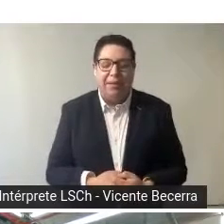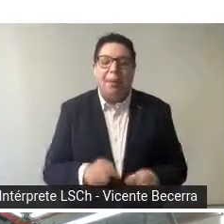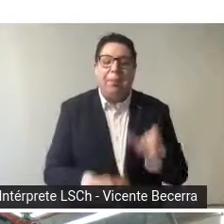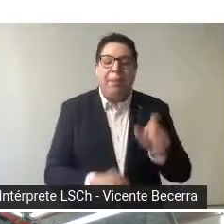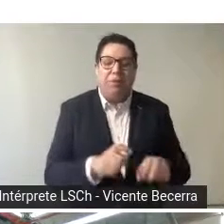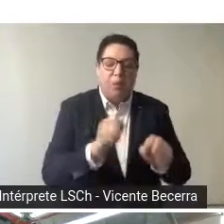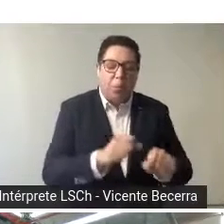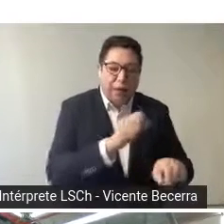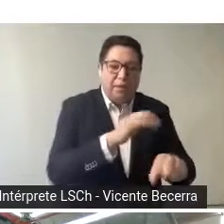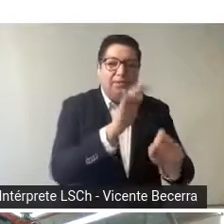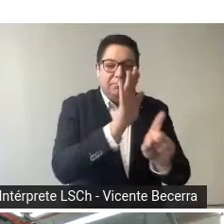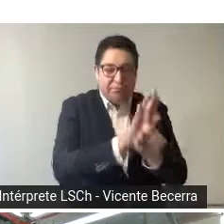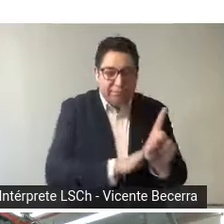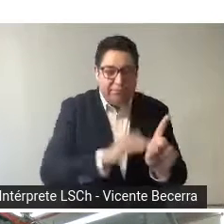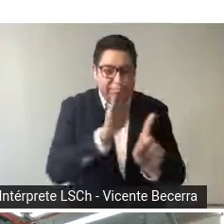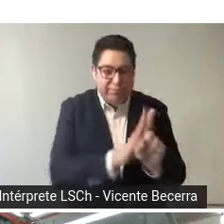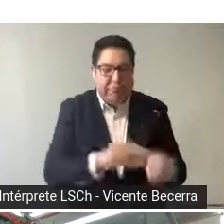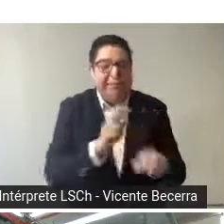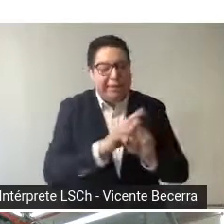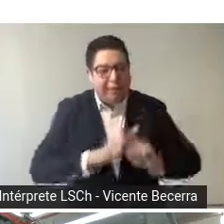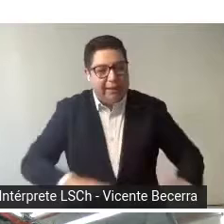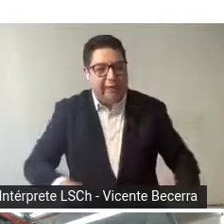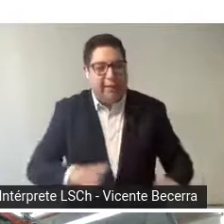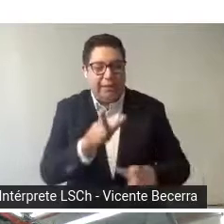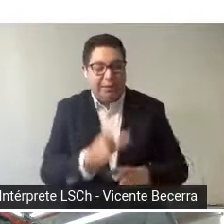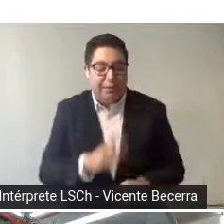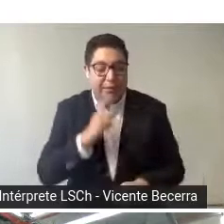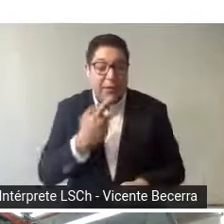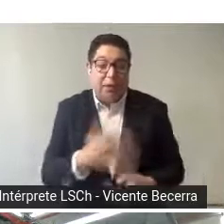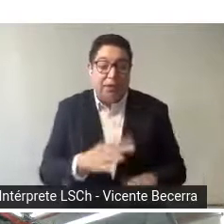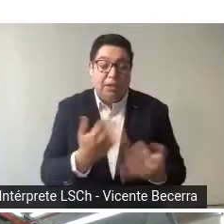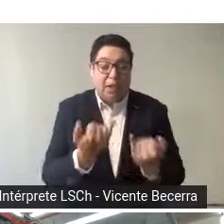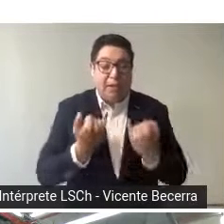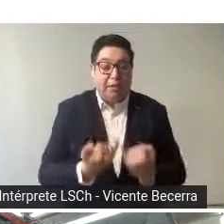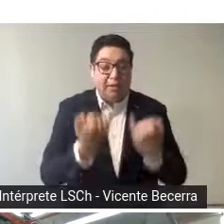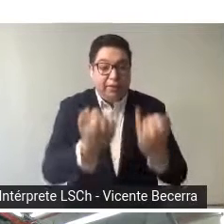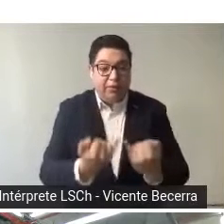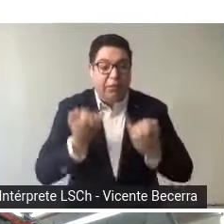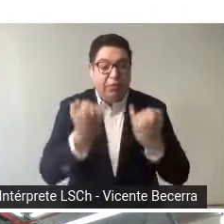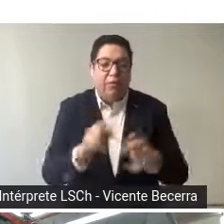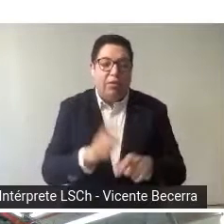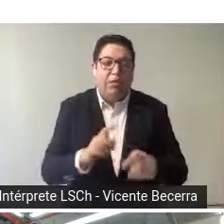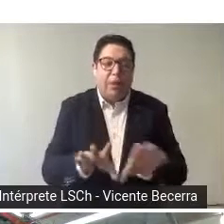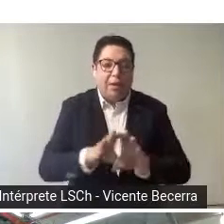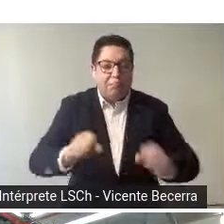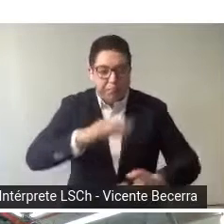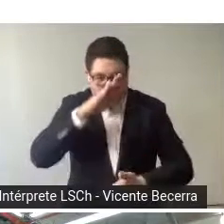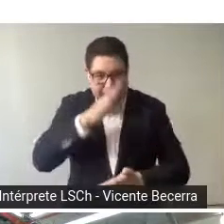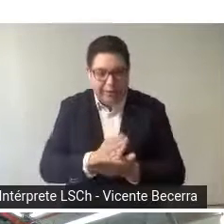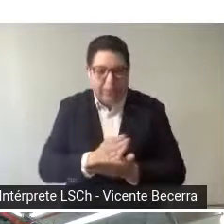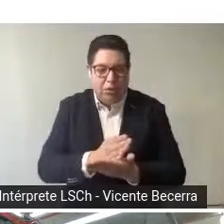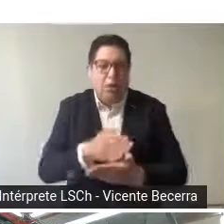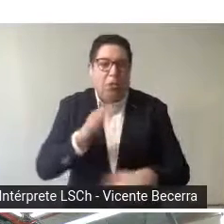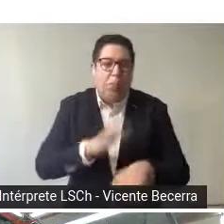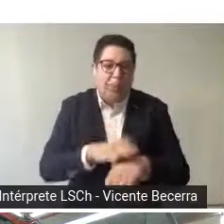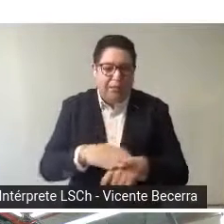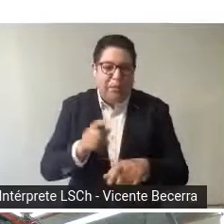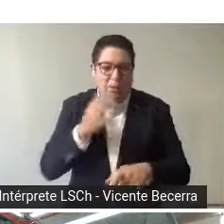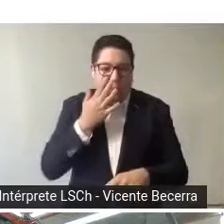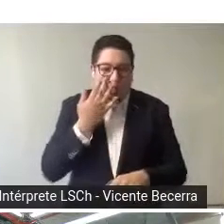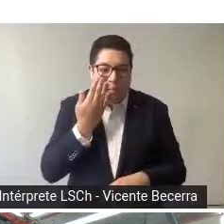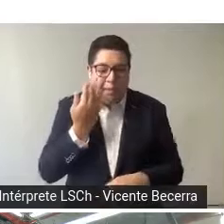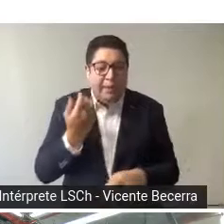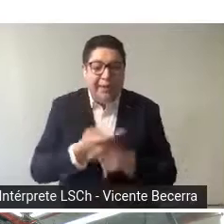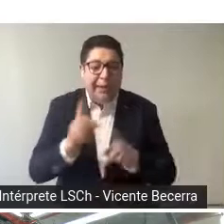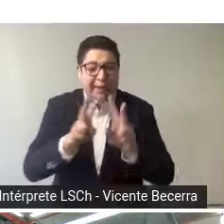tranquilizar a la persona y al mismo tiempo, ya con la información, adoptar decisiones que son correctas para el fin que